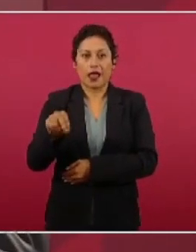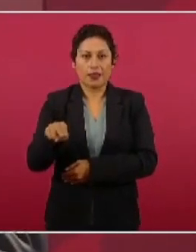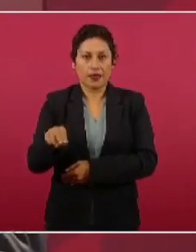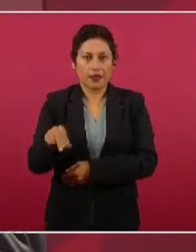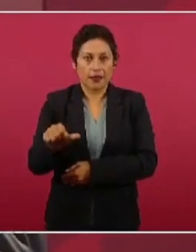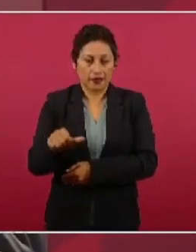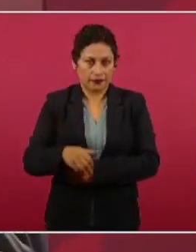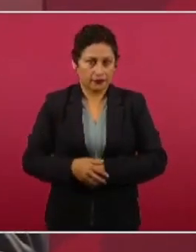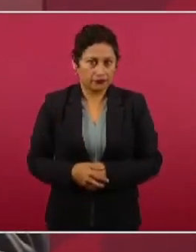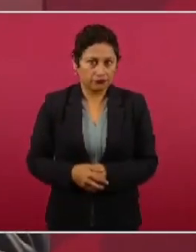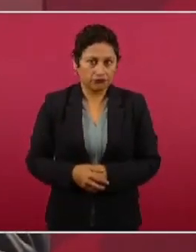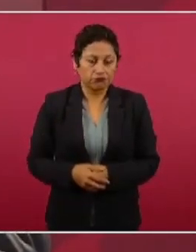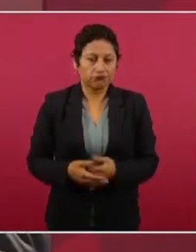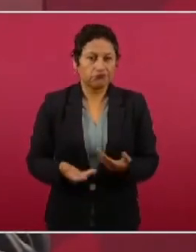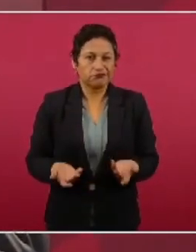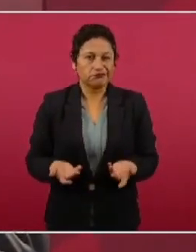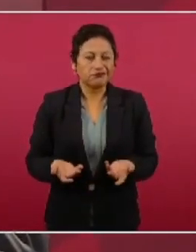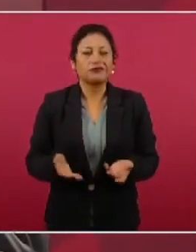Porque